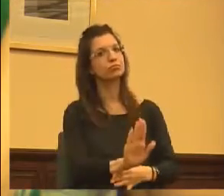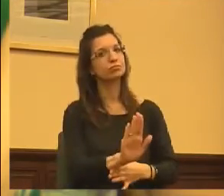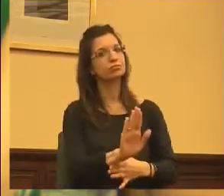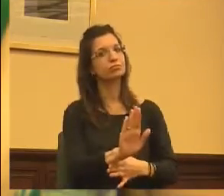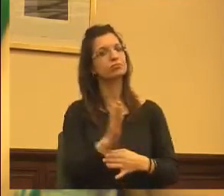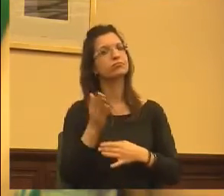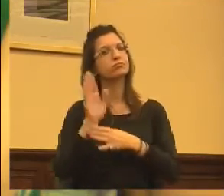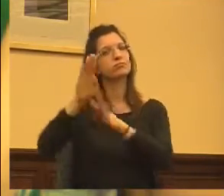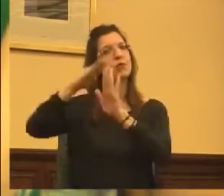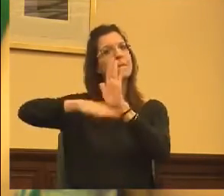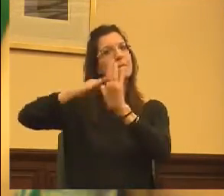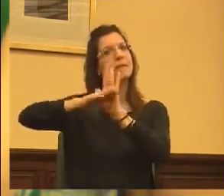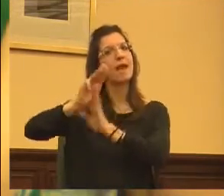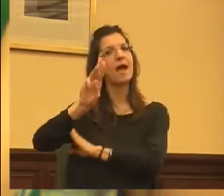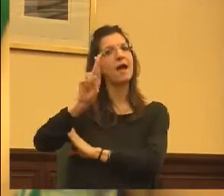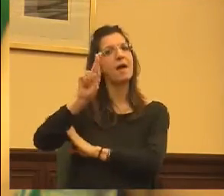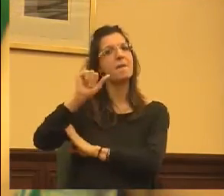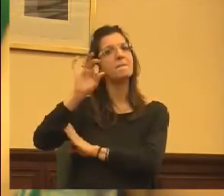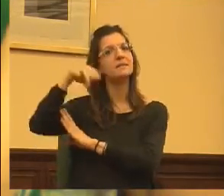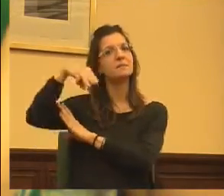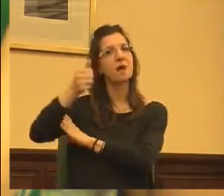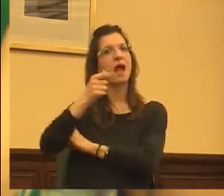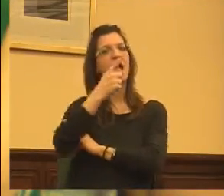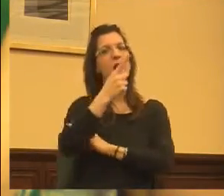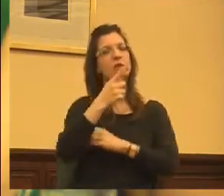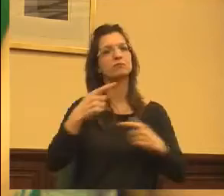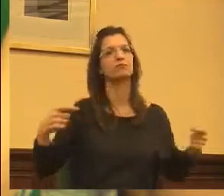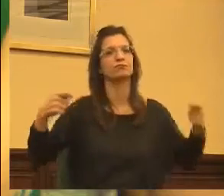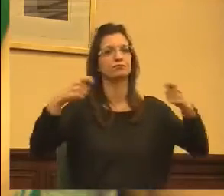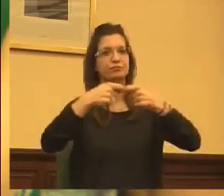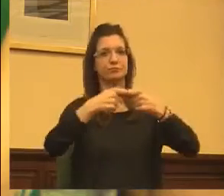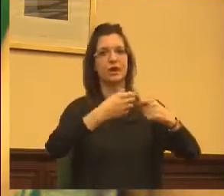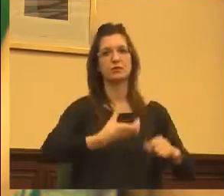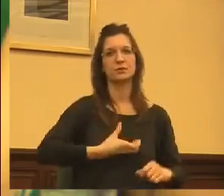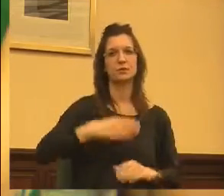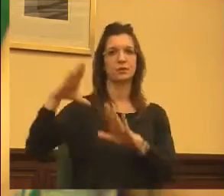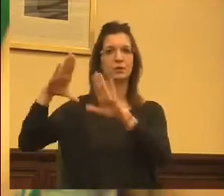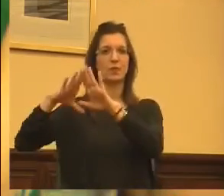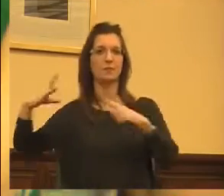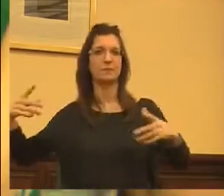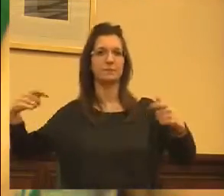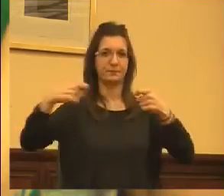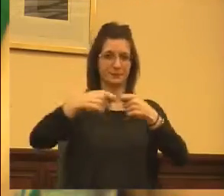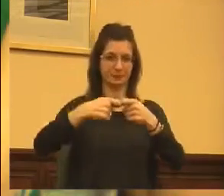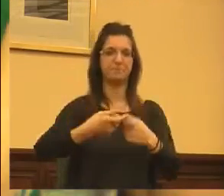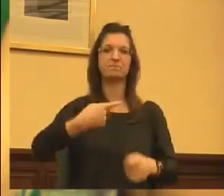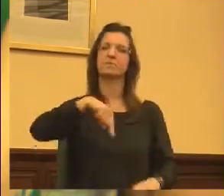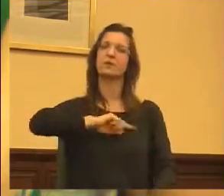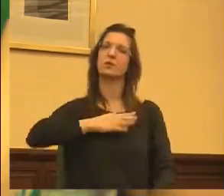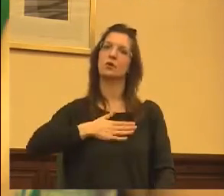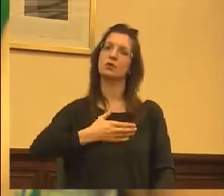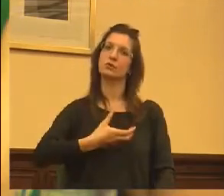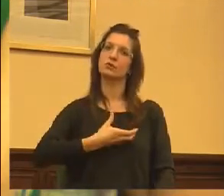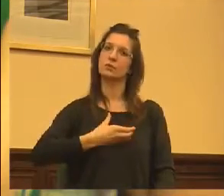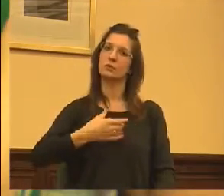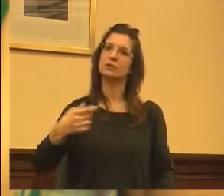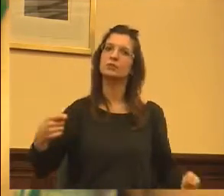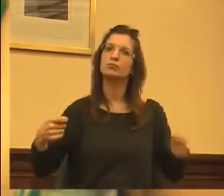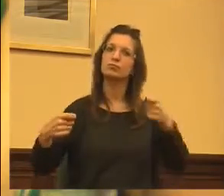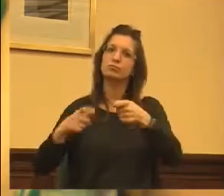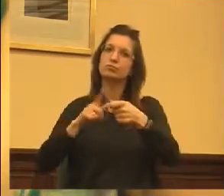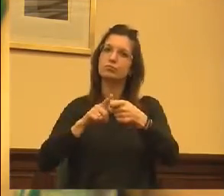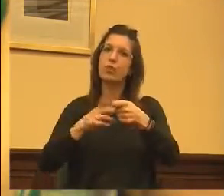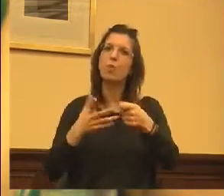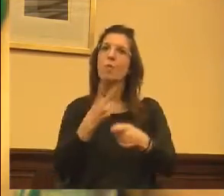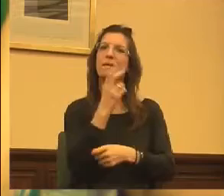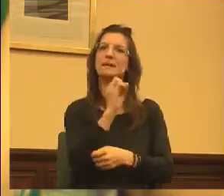Plan Prisma, hay una parte que financia el Ayuntamiento de Móstoles y otra que financia la Comunidad de Madrid. En nuestro caso, la parte que financia el Ayuntamiento de Móstoles